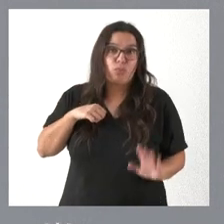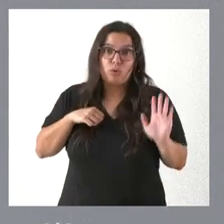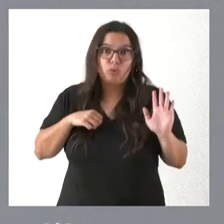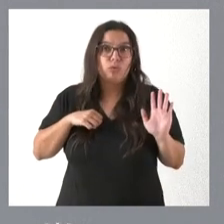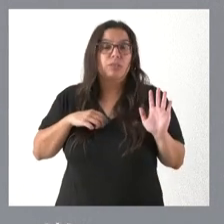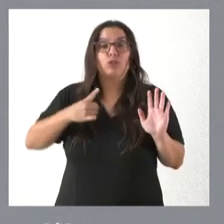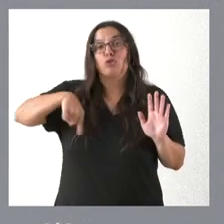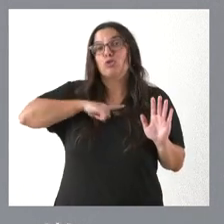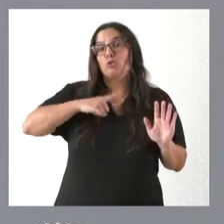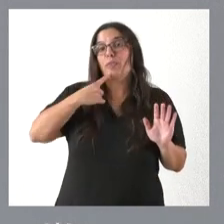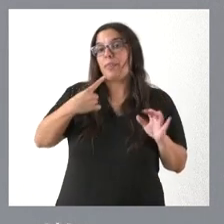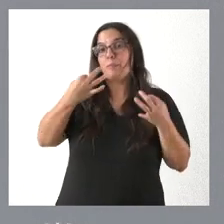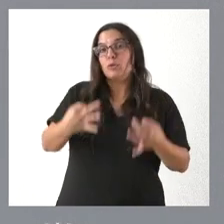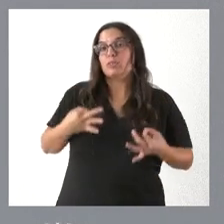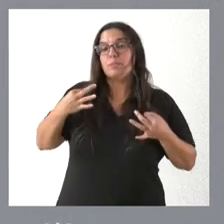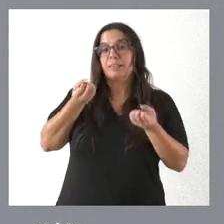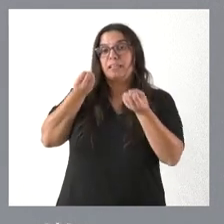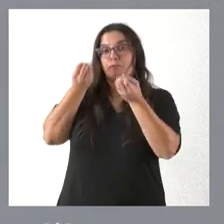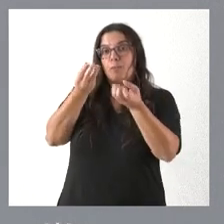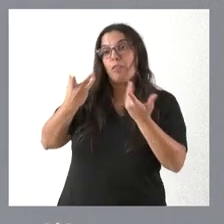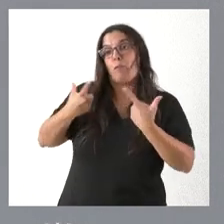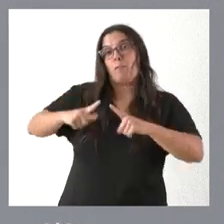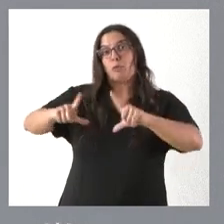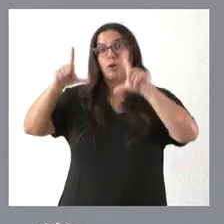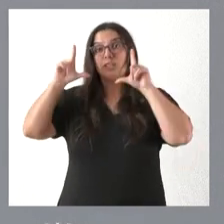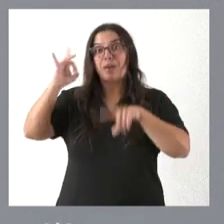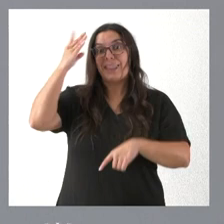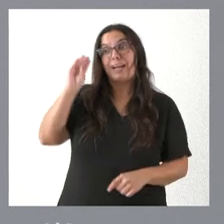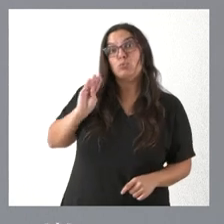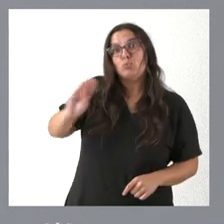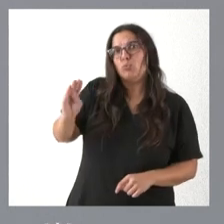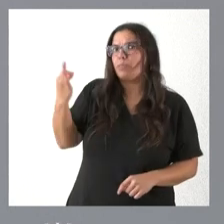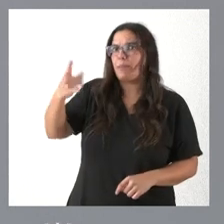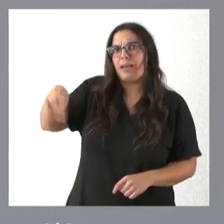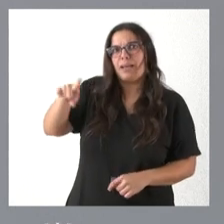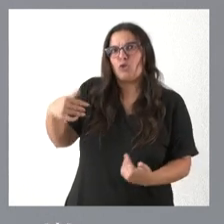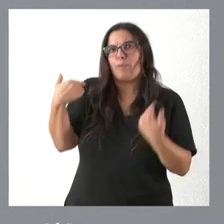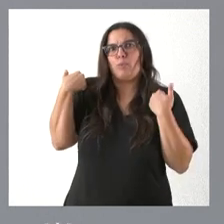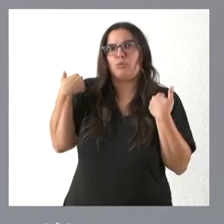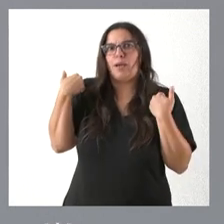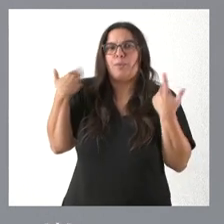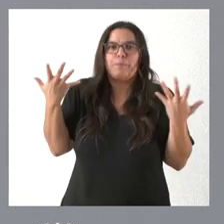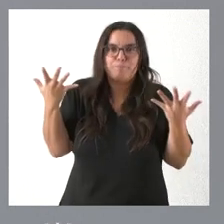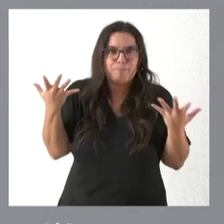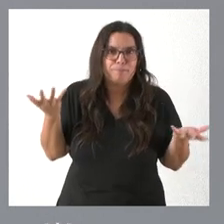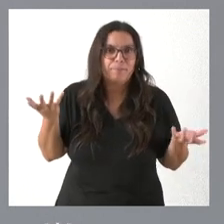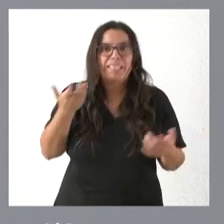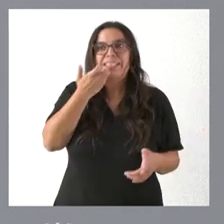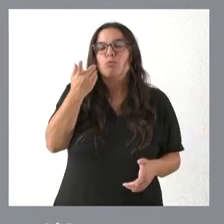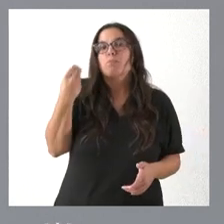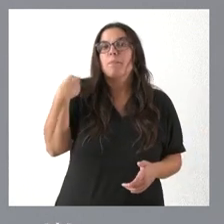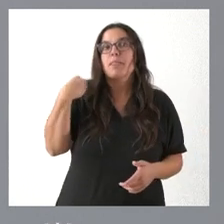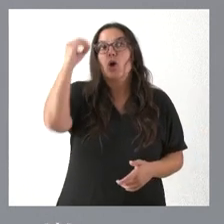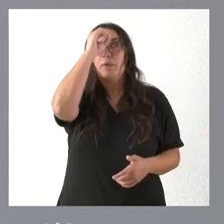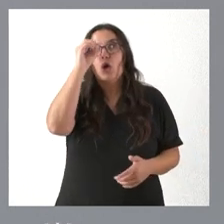hemos dicho nosotros que la información y el protagonismo de ese tipo de iniciativas la tienen que hacer sus promotores y por tanto si usted me pide una